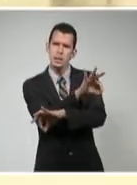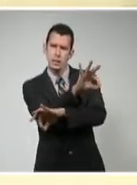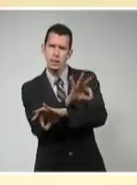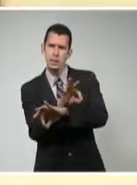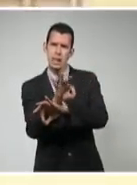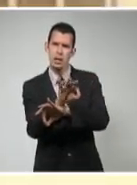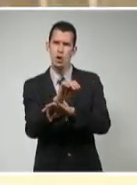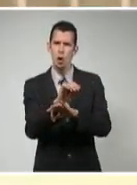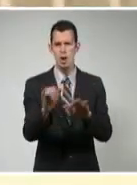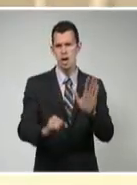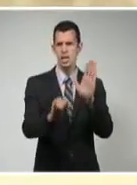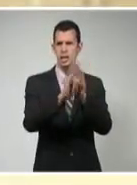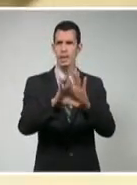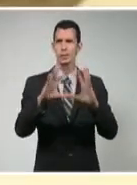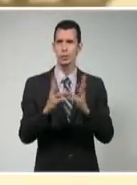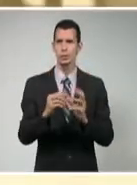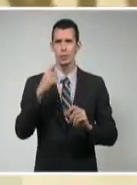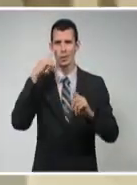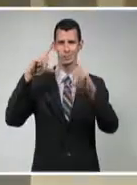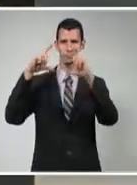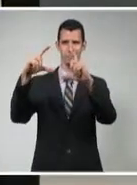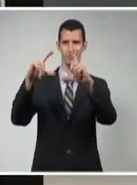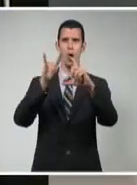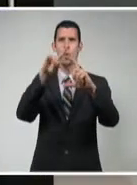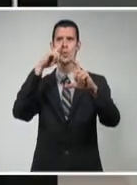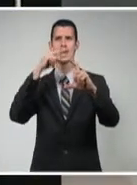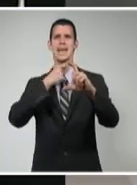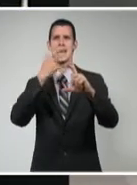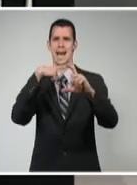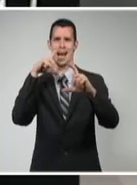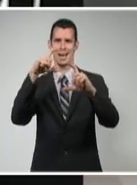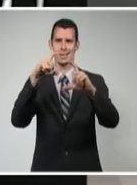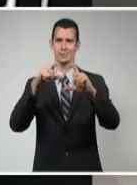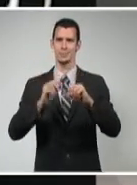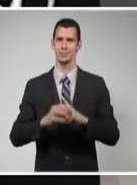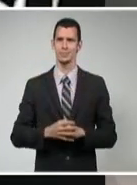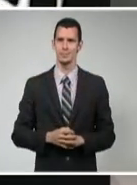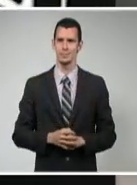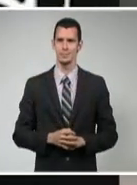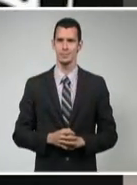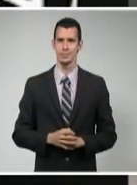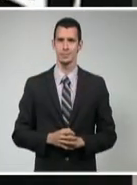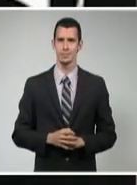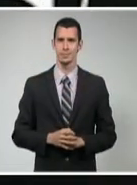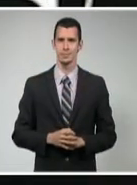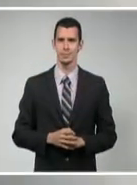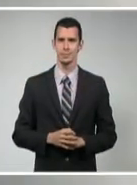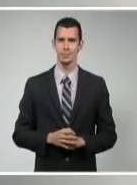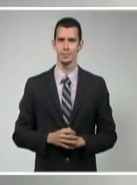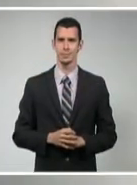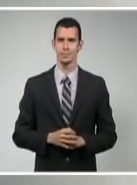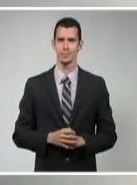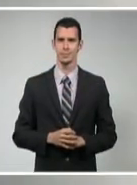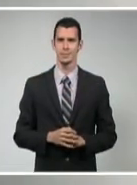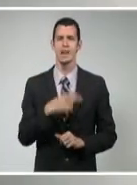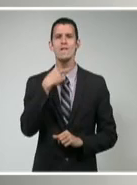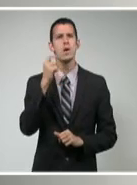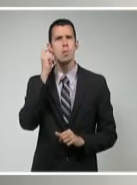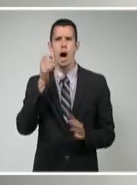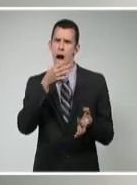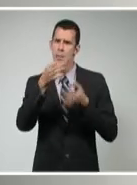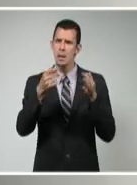que ha formado parte de su identidad hasta nuestros días. Incluso un proyecto, están los bocetos aquí, que inicialmente no